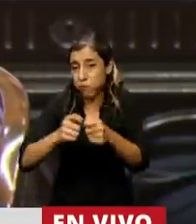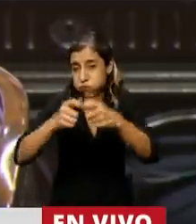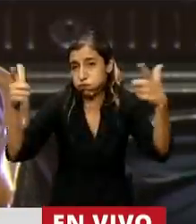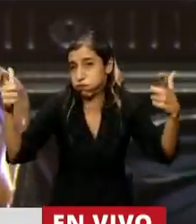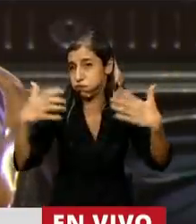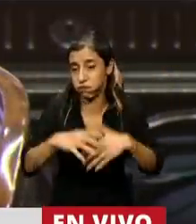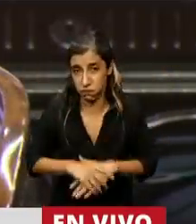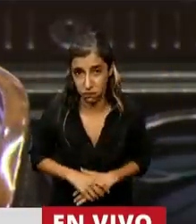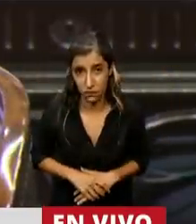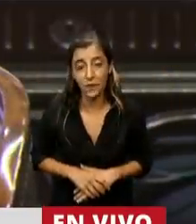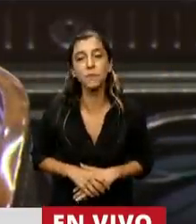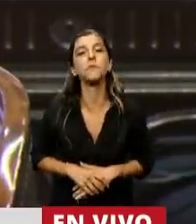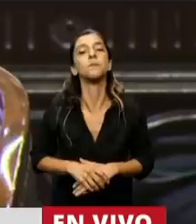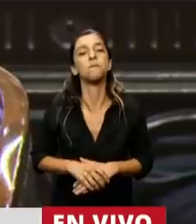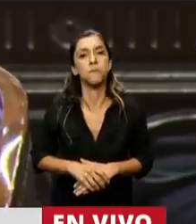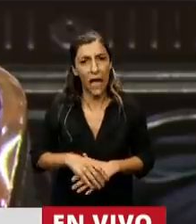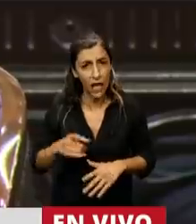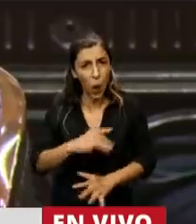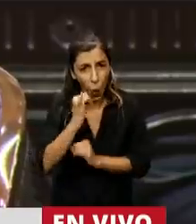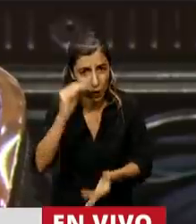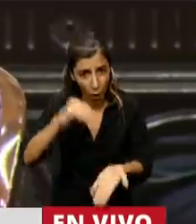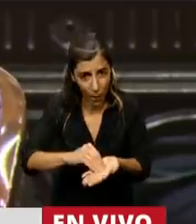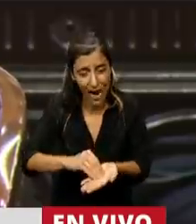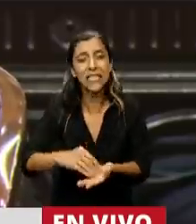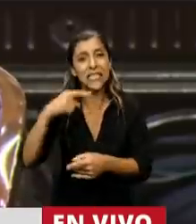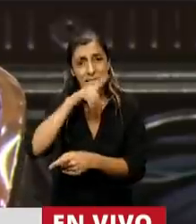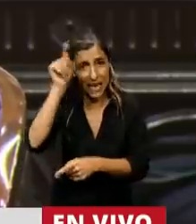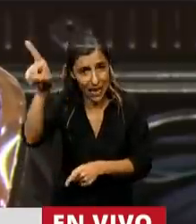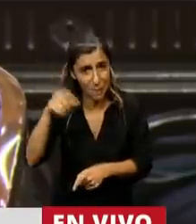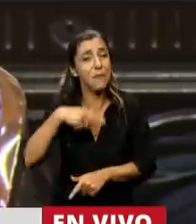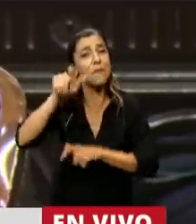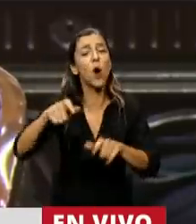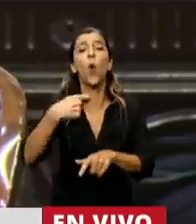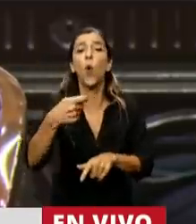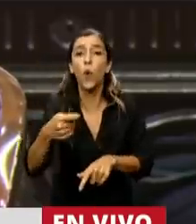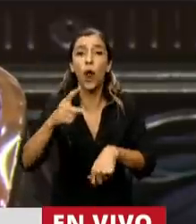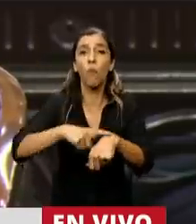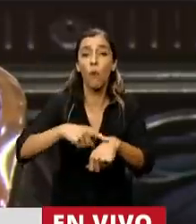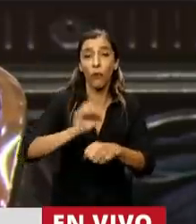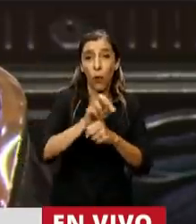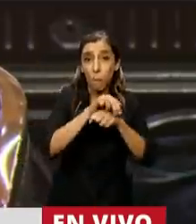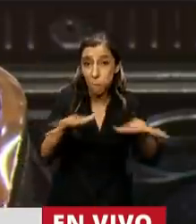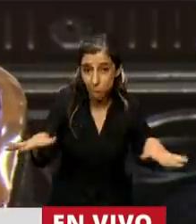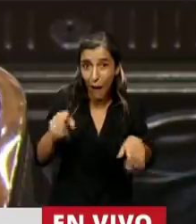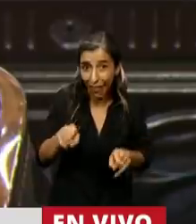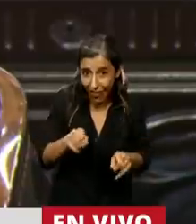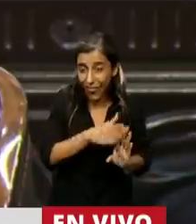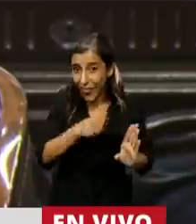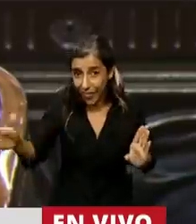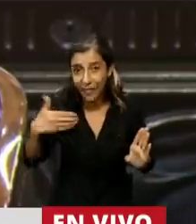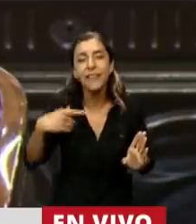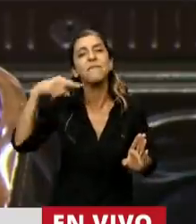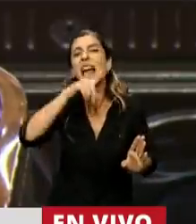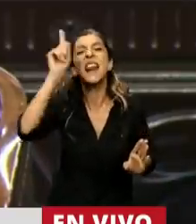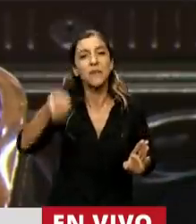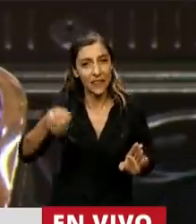recordar otras cosas lo que sucede en alemania los jubilados y las jubiladas producto de las pandemias del decaimiento en